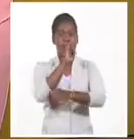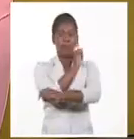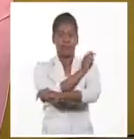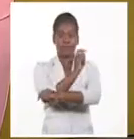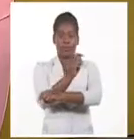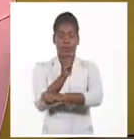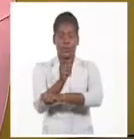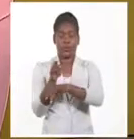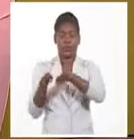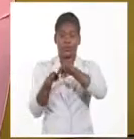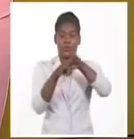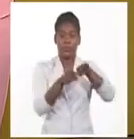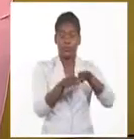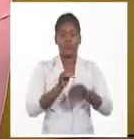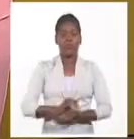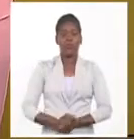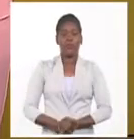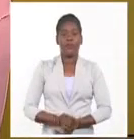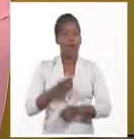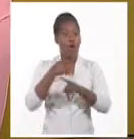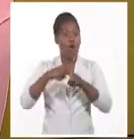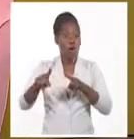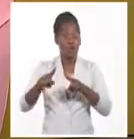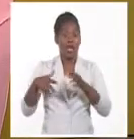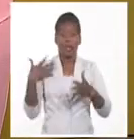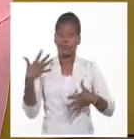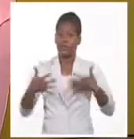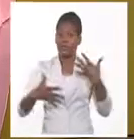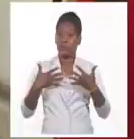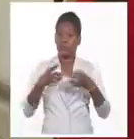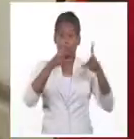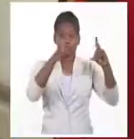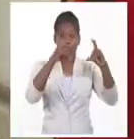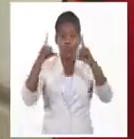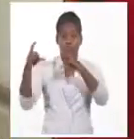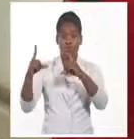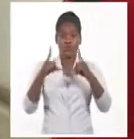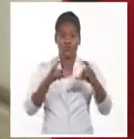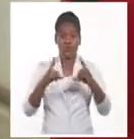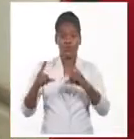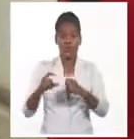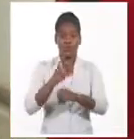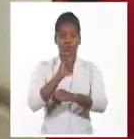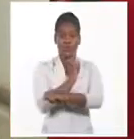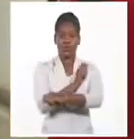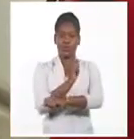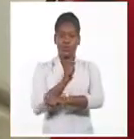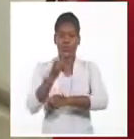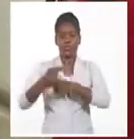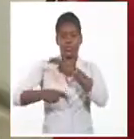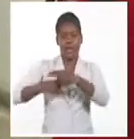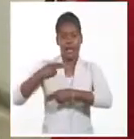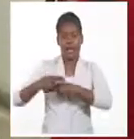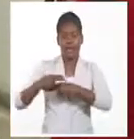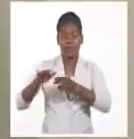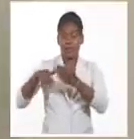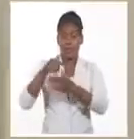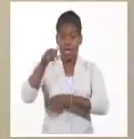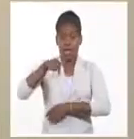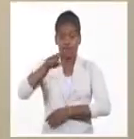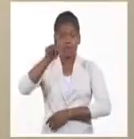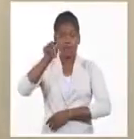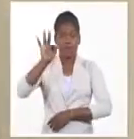de Arte, fue inaugurada la muestra fotográfica Brigadista Soy. Este 18 de febrero se celebra el